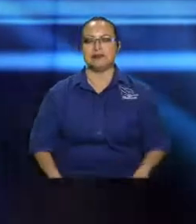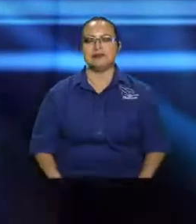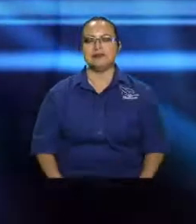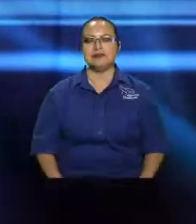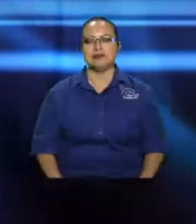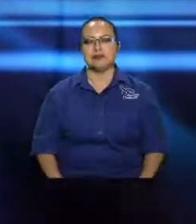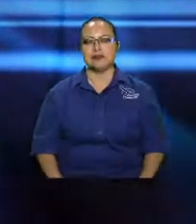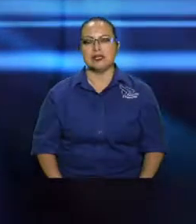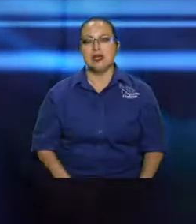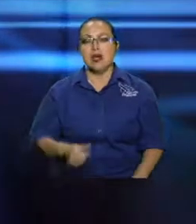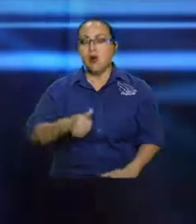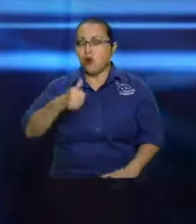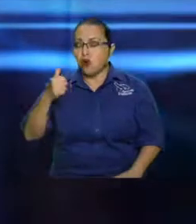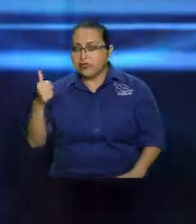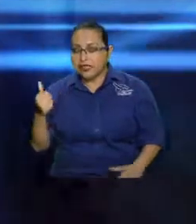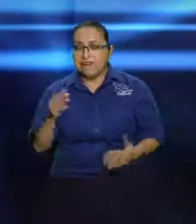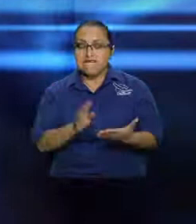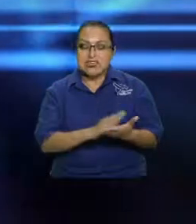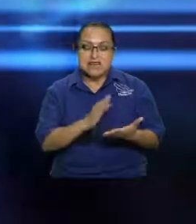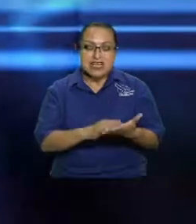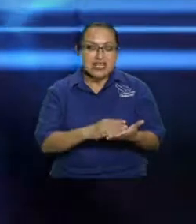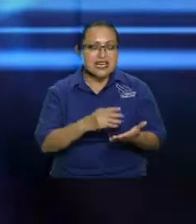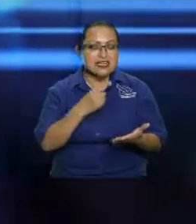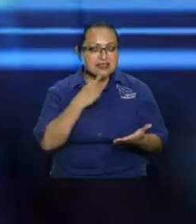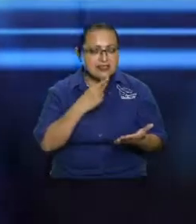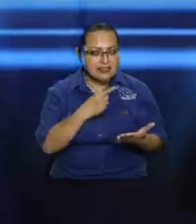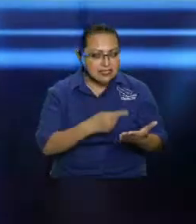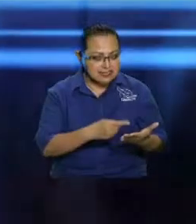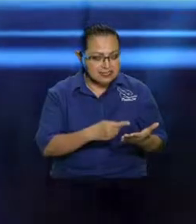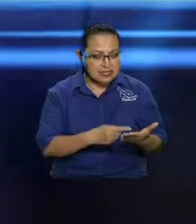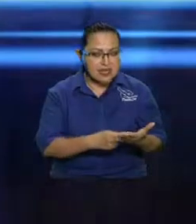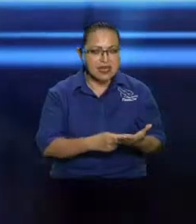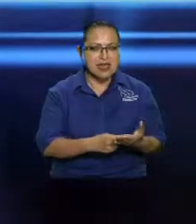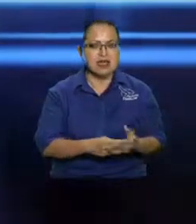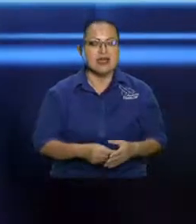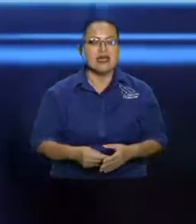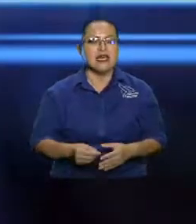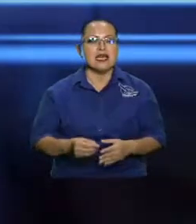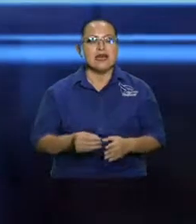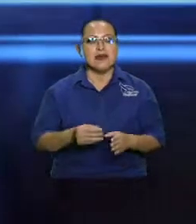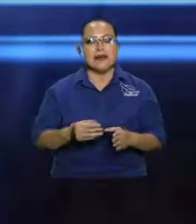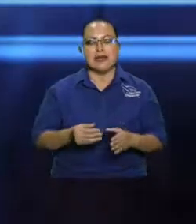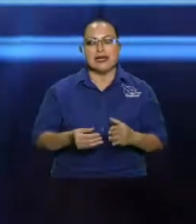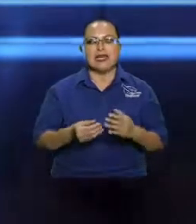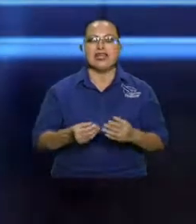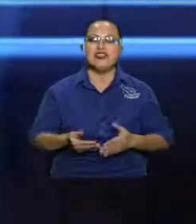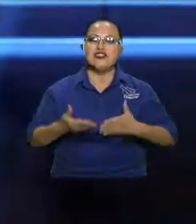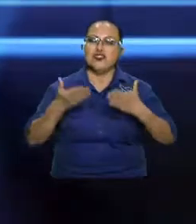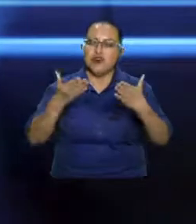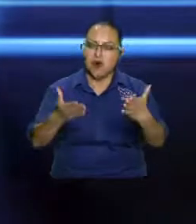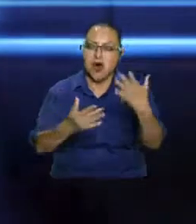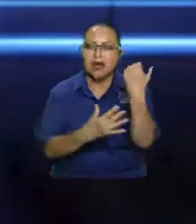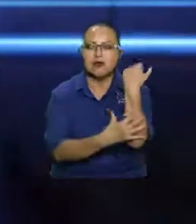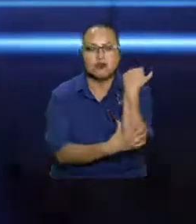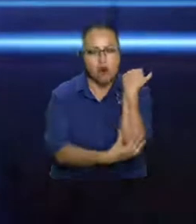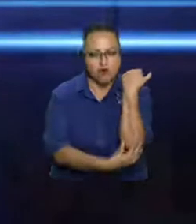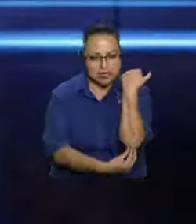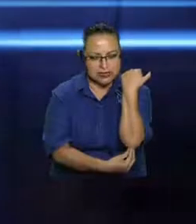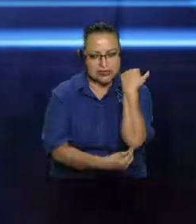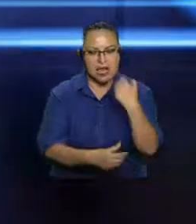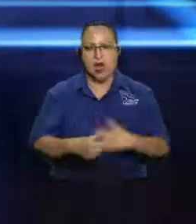1990. Biblia Moderna Prat, segunda edición. Ha esparcido, coma, ha dado a los pobres.